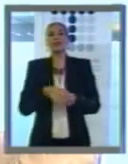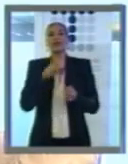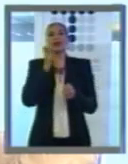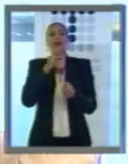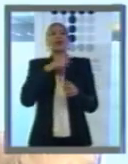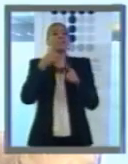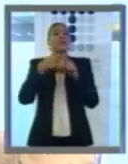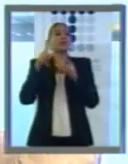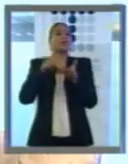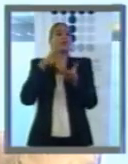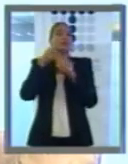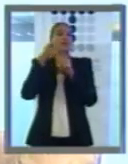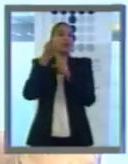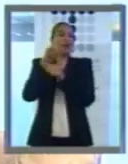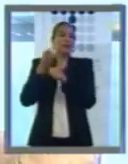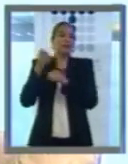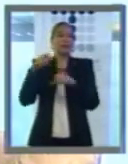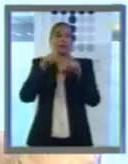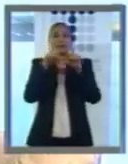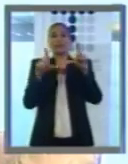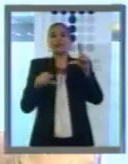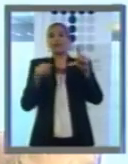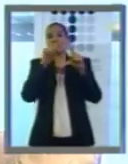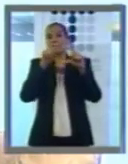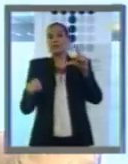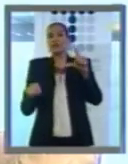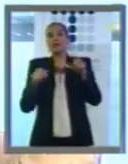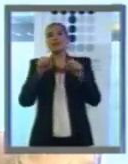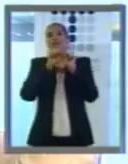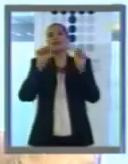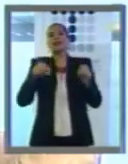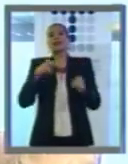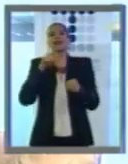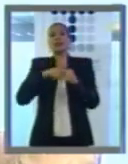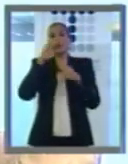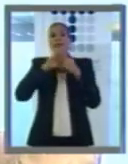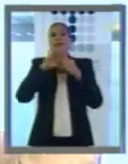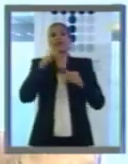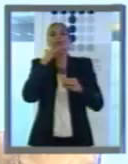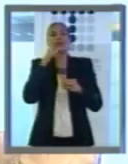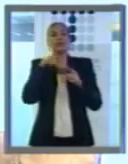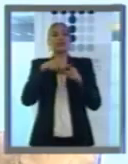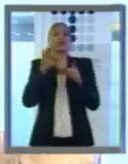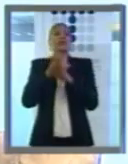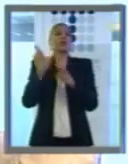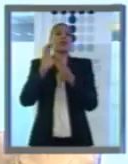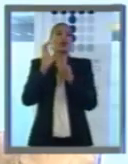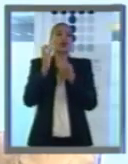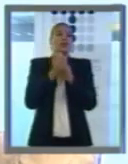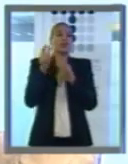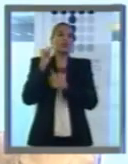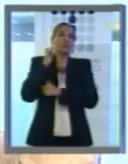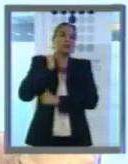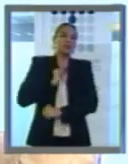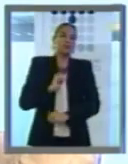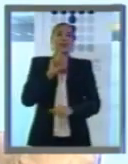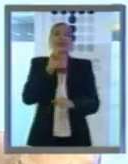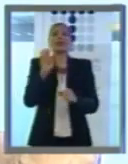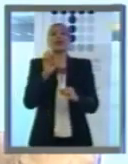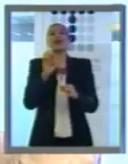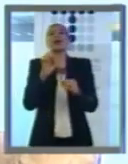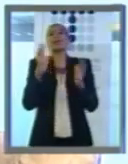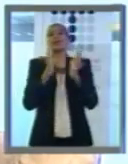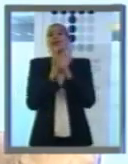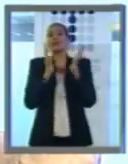replica en las entidades federativas, y en el Sistema Nacional Anticorrupción está el Comité de Participación Ciudadana,